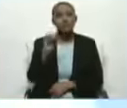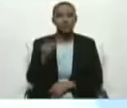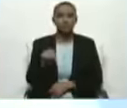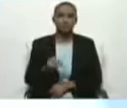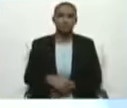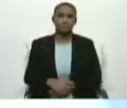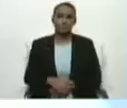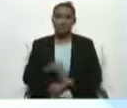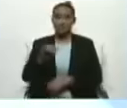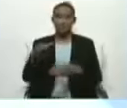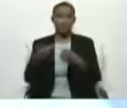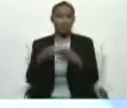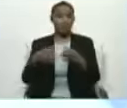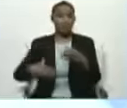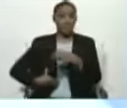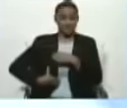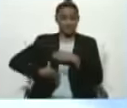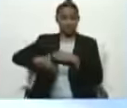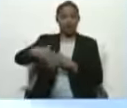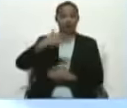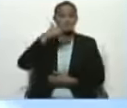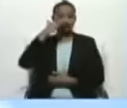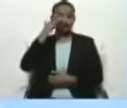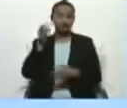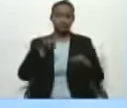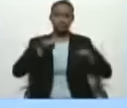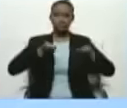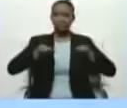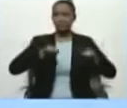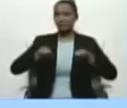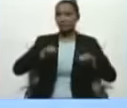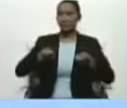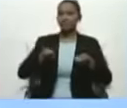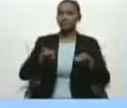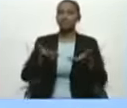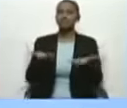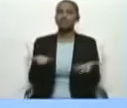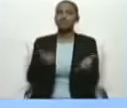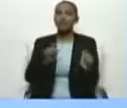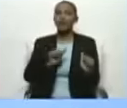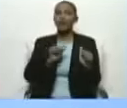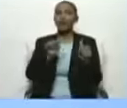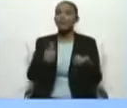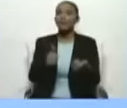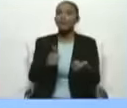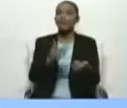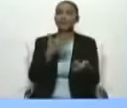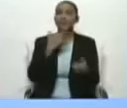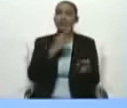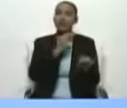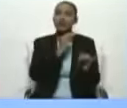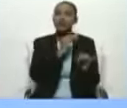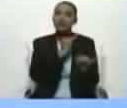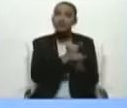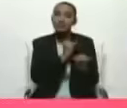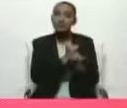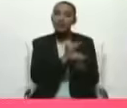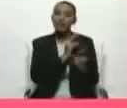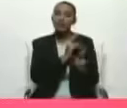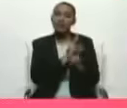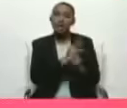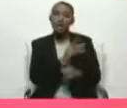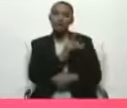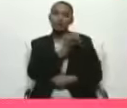Los apellidos controlaban. Entonces las redes comienzan a tomar un nivel preponderante. Las redes tienen una